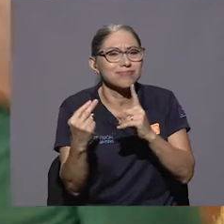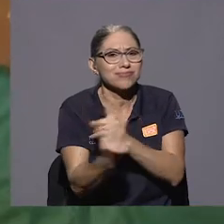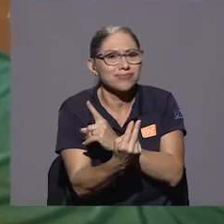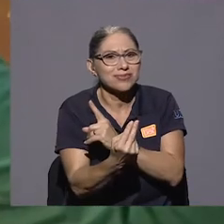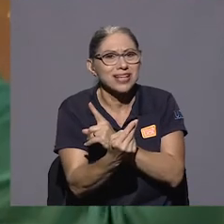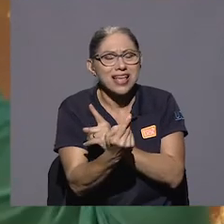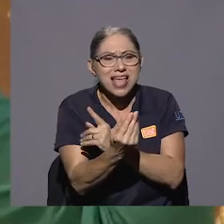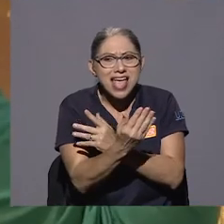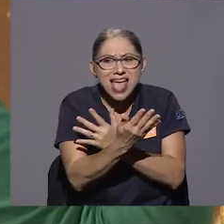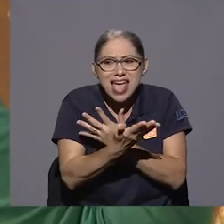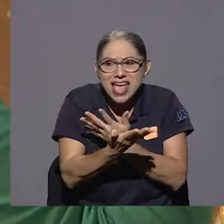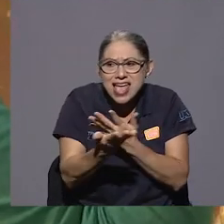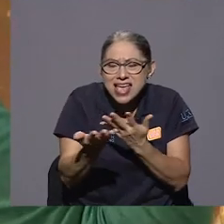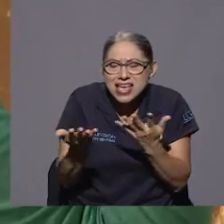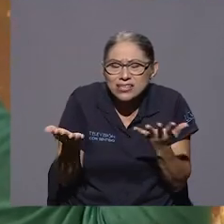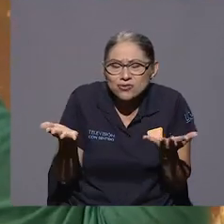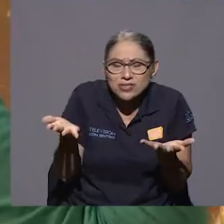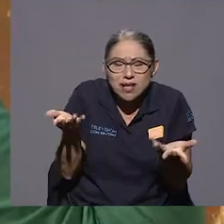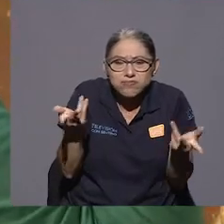un barullo